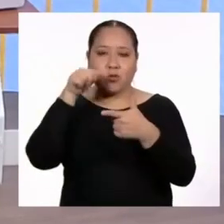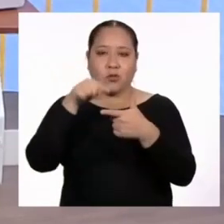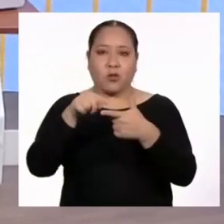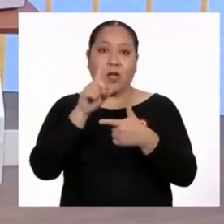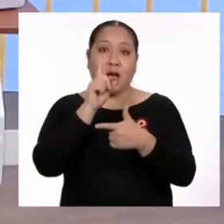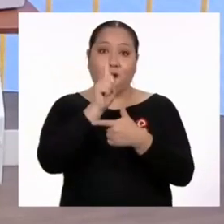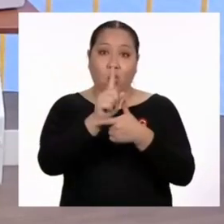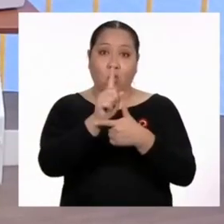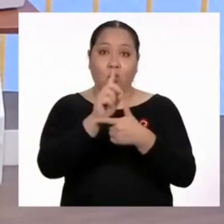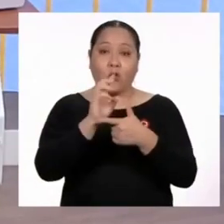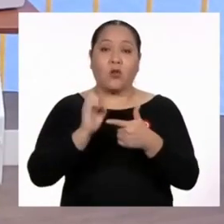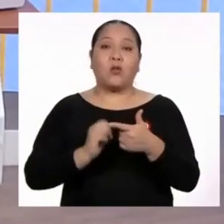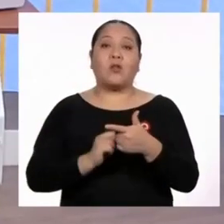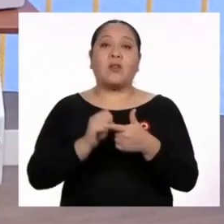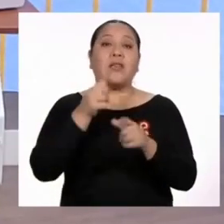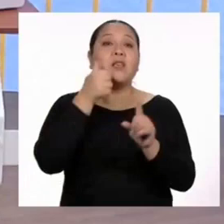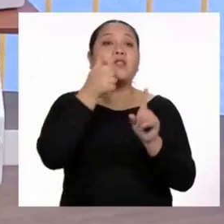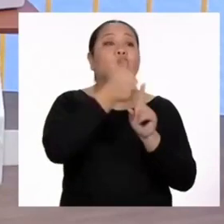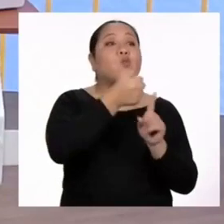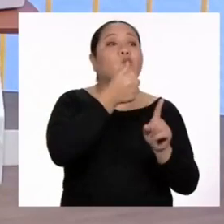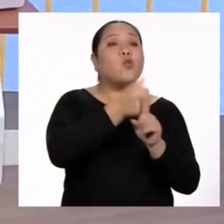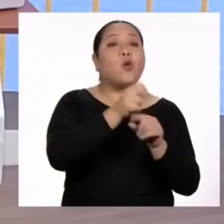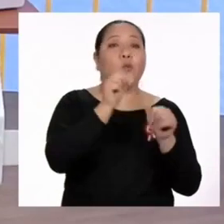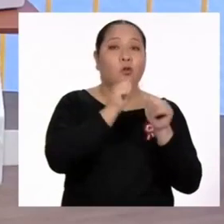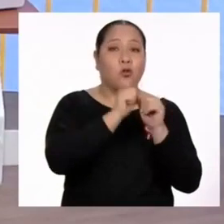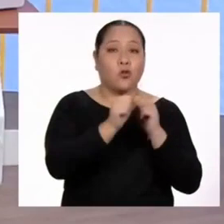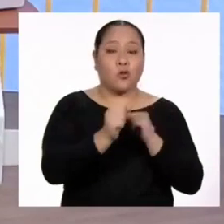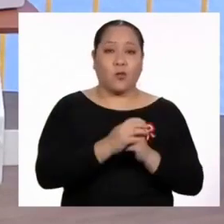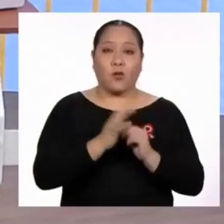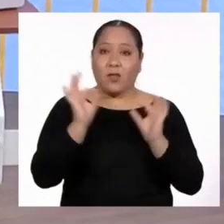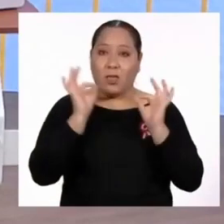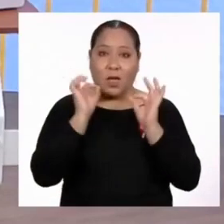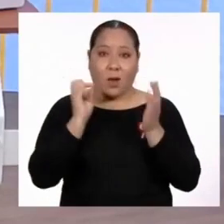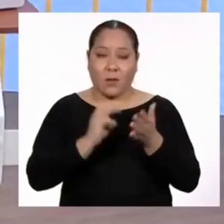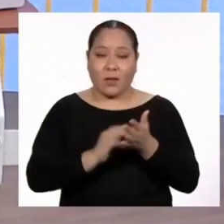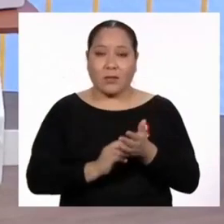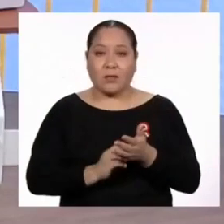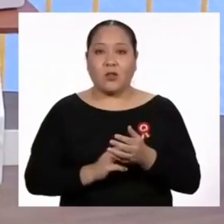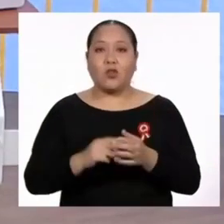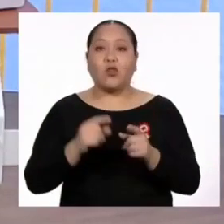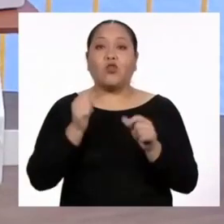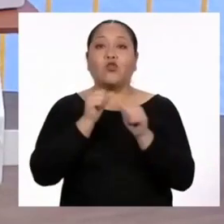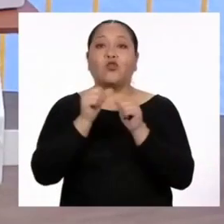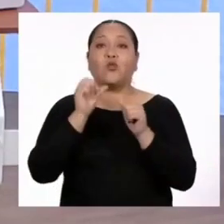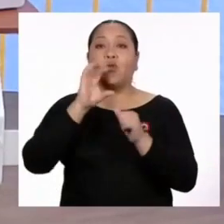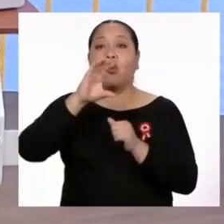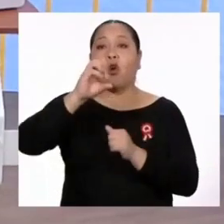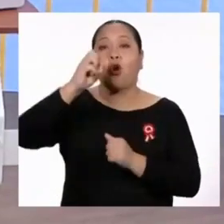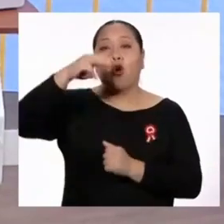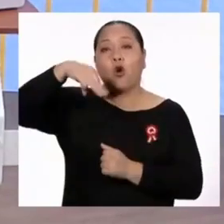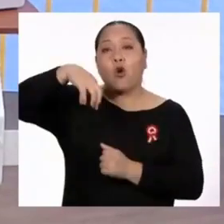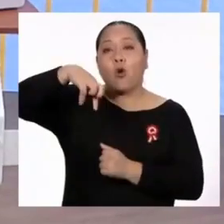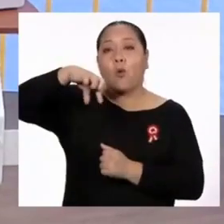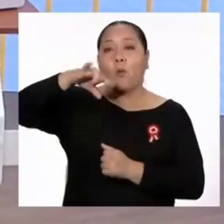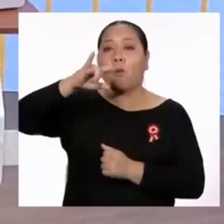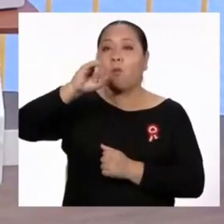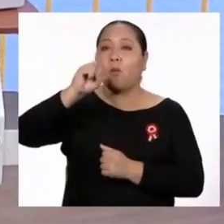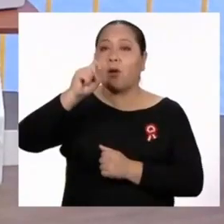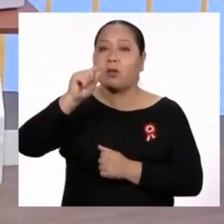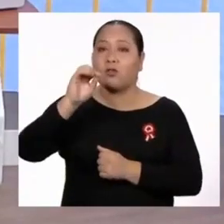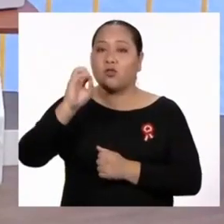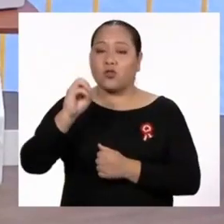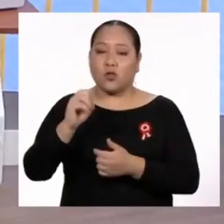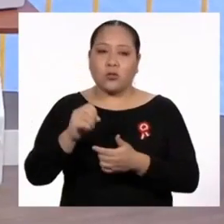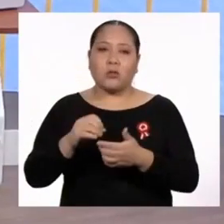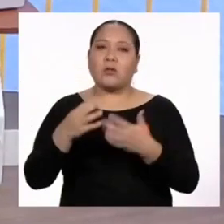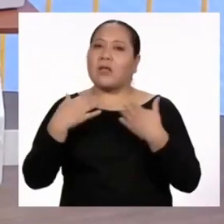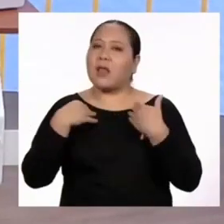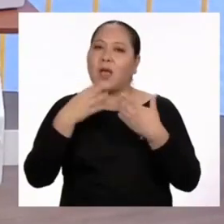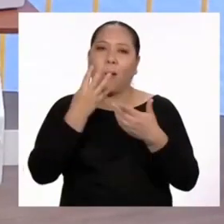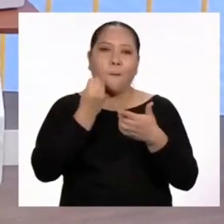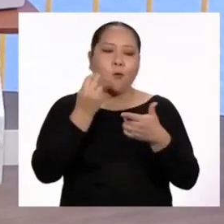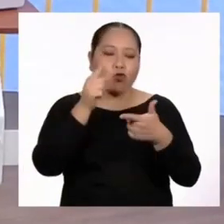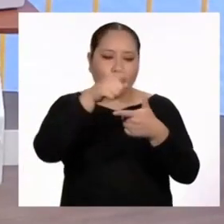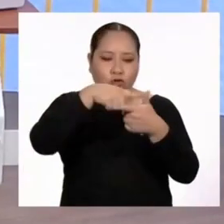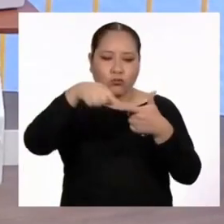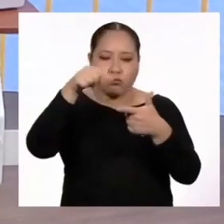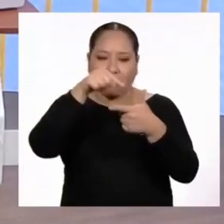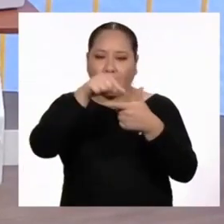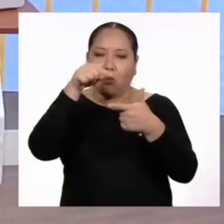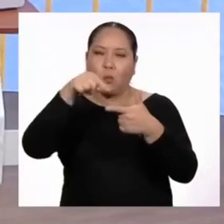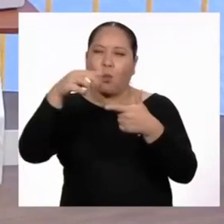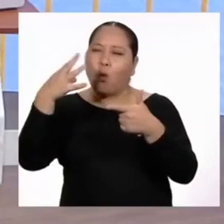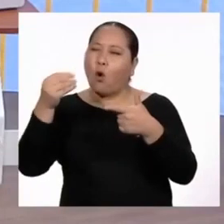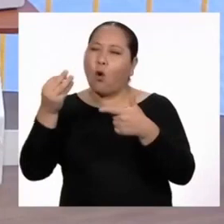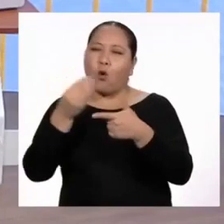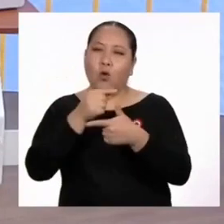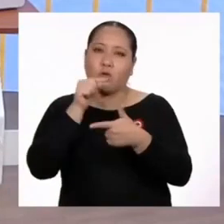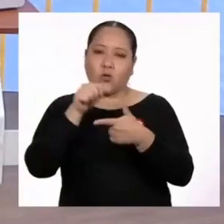el 1 y el mismo número. Los números compuestos son aquellos que tienen más de dos divisores y